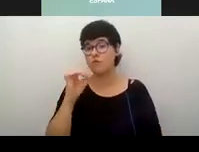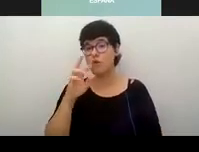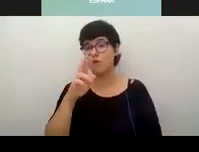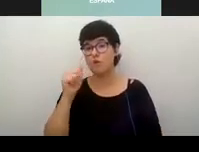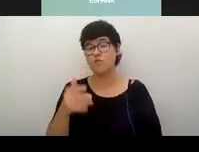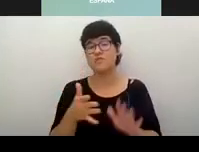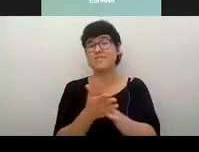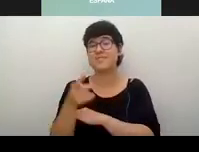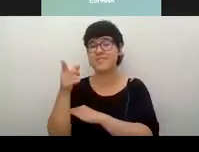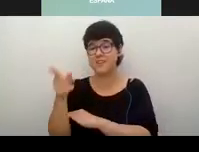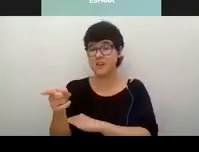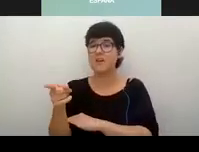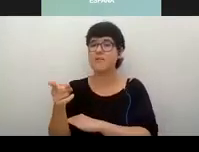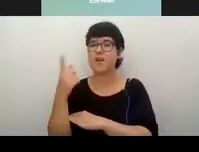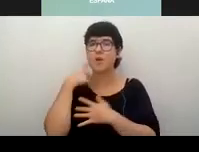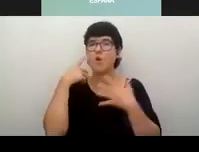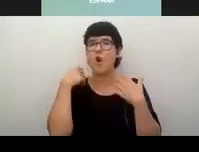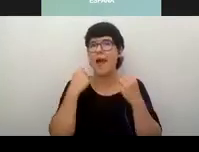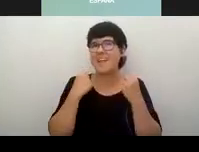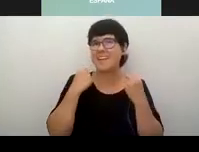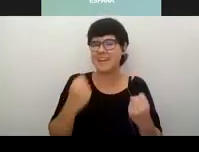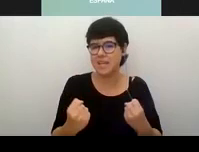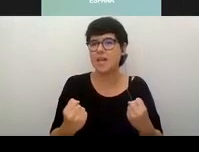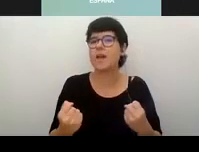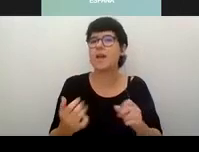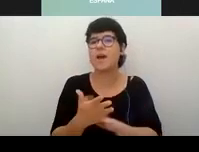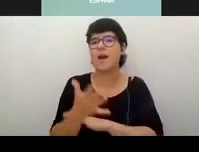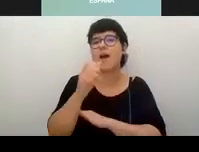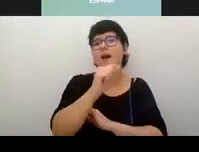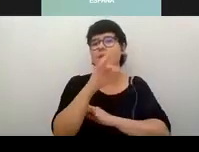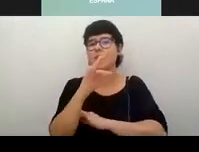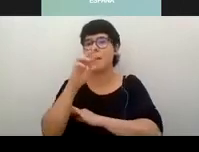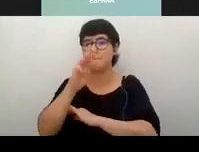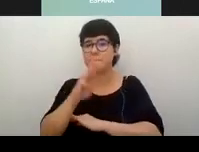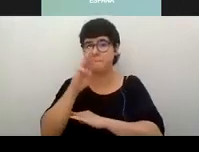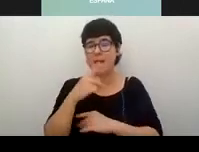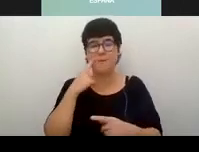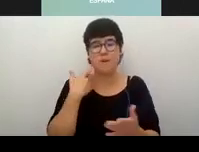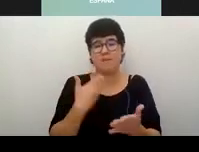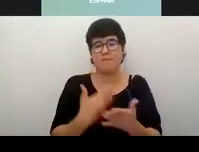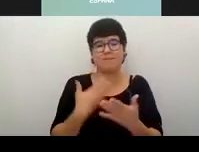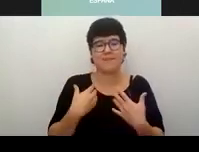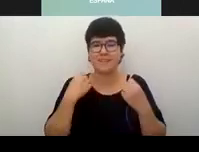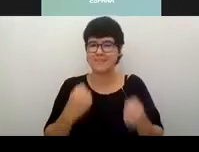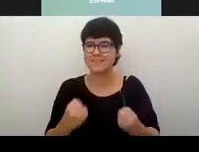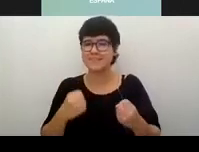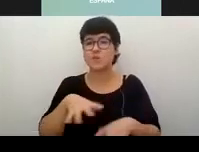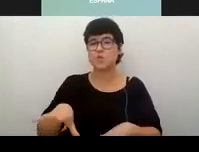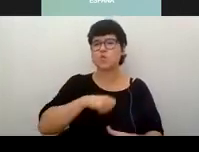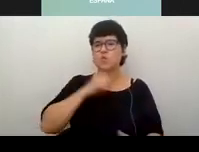sea, es lo que justifica que el ATP, la adenosina trifosfato, que es la fuente de energía inmediata del